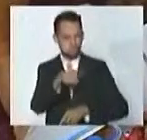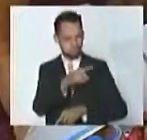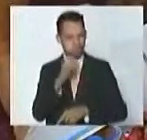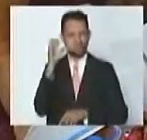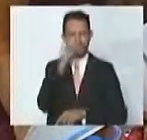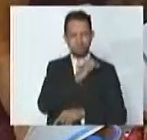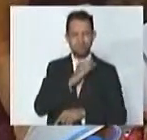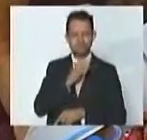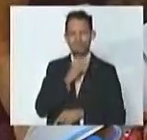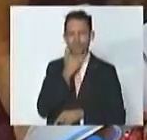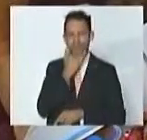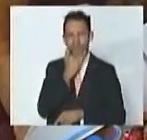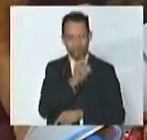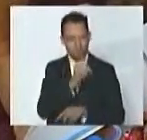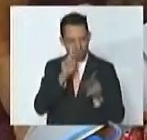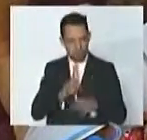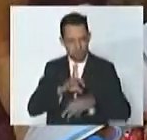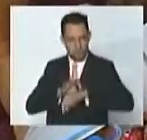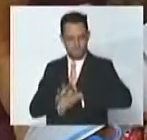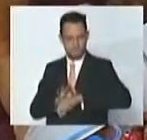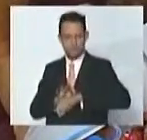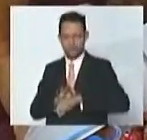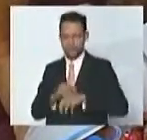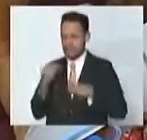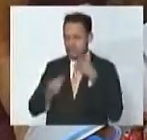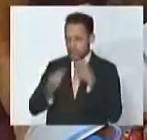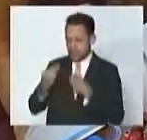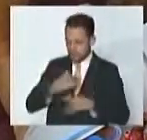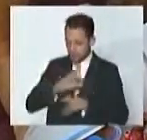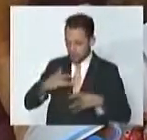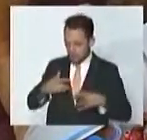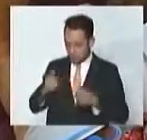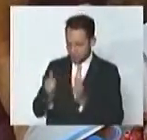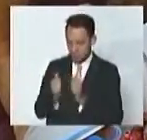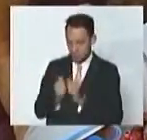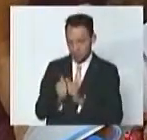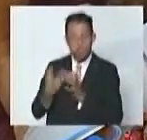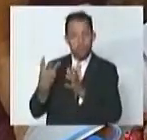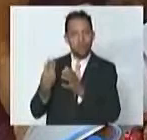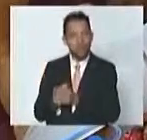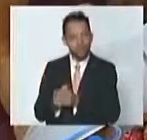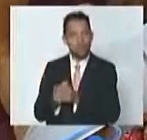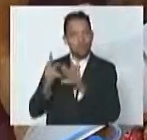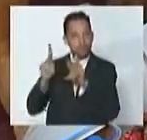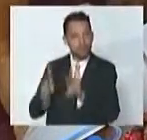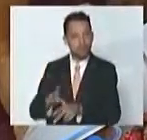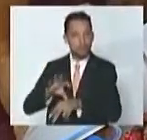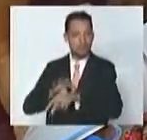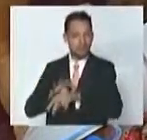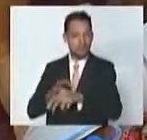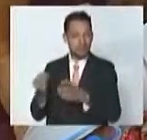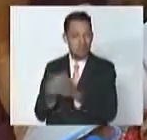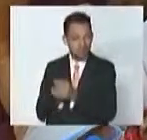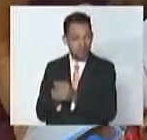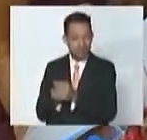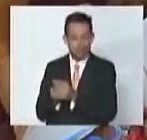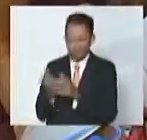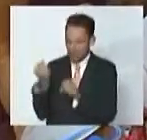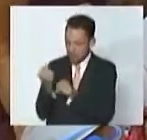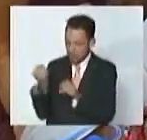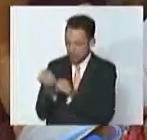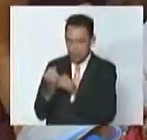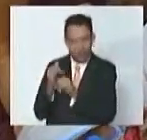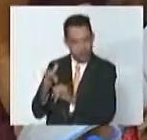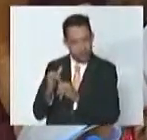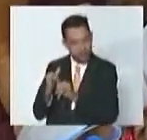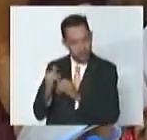por qué los médicos nos vemos en la necesidad de trabajar con un equipo interdisciplinario. Lo que yo insisto en la